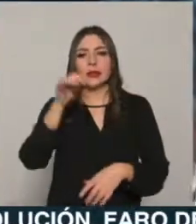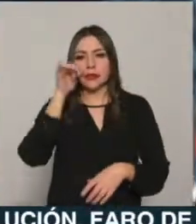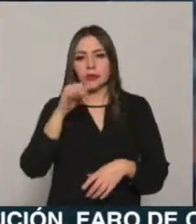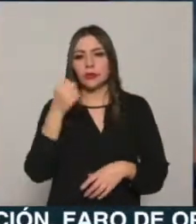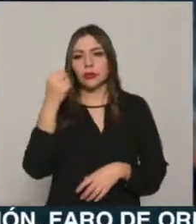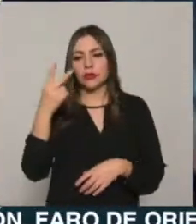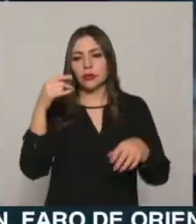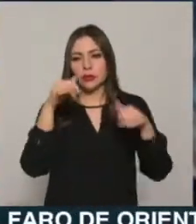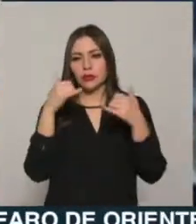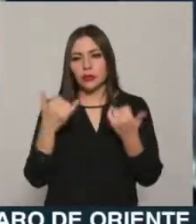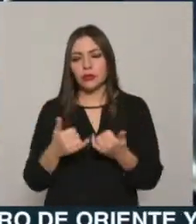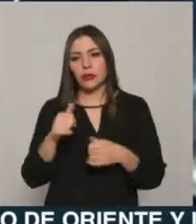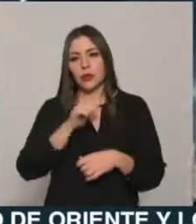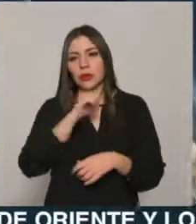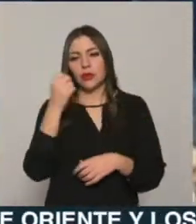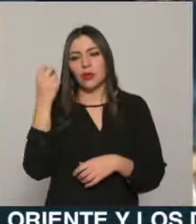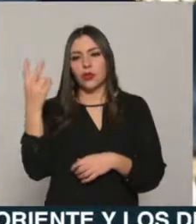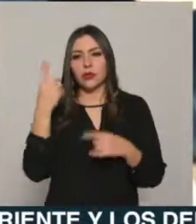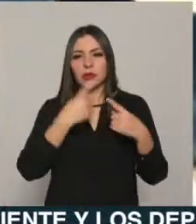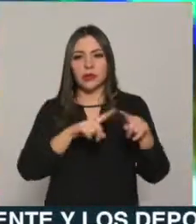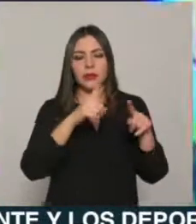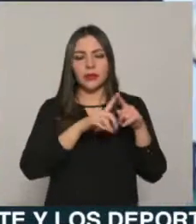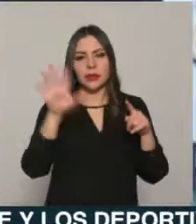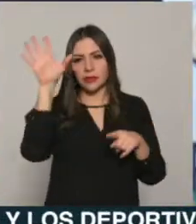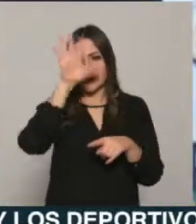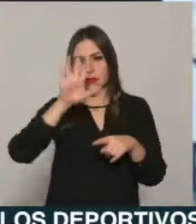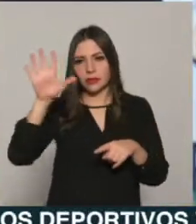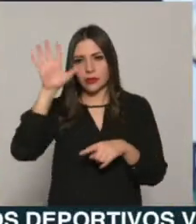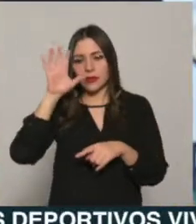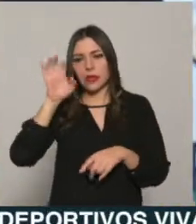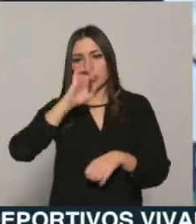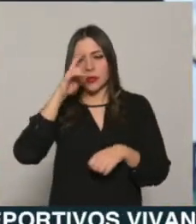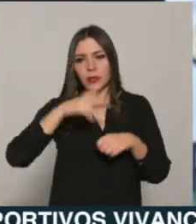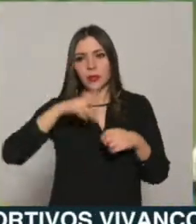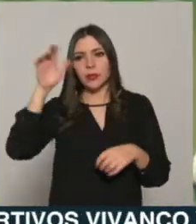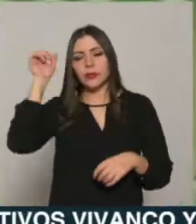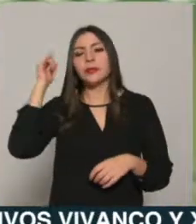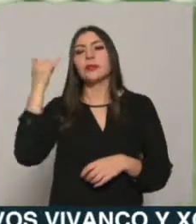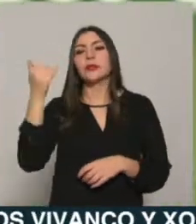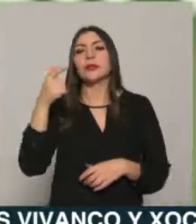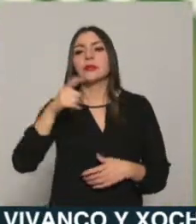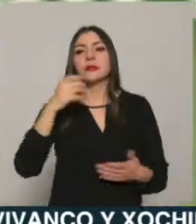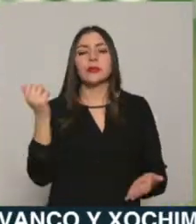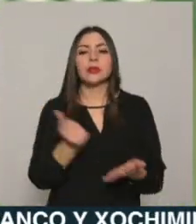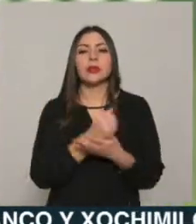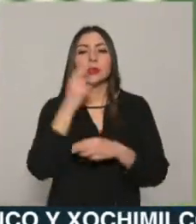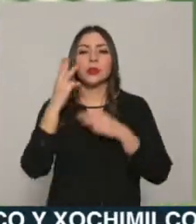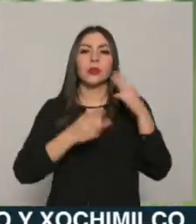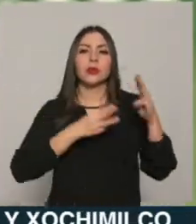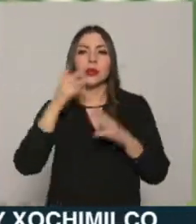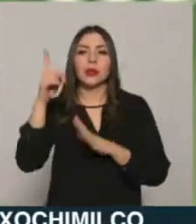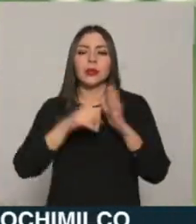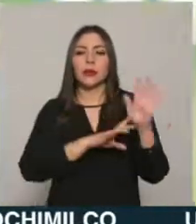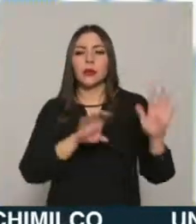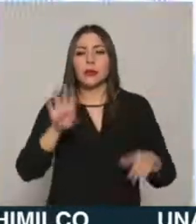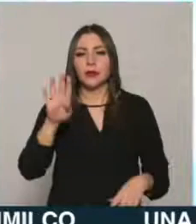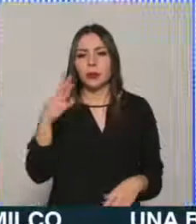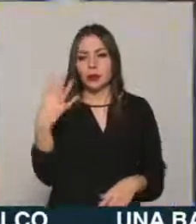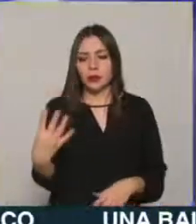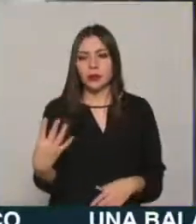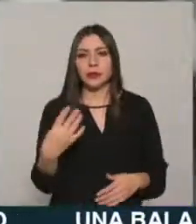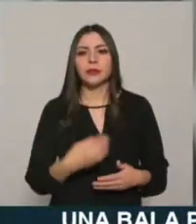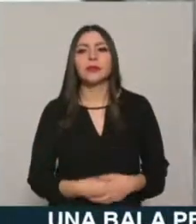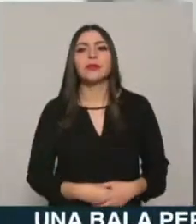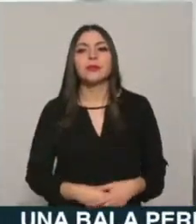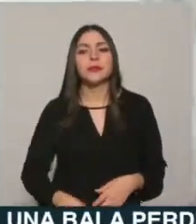Copas Intercontinentales. Dirigió a la selección italiana consiguiendo el subcampeonato en el Mundial de 1994.